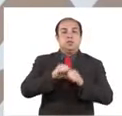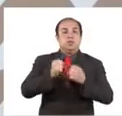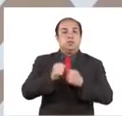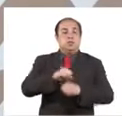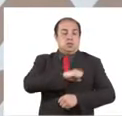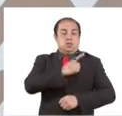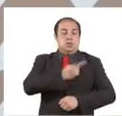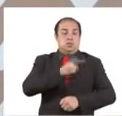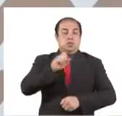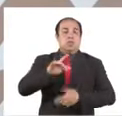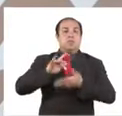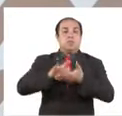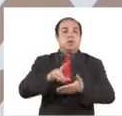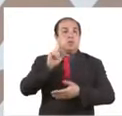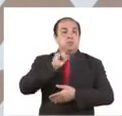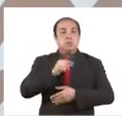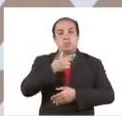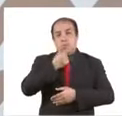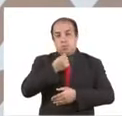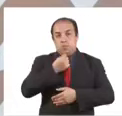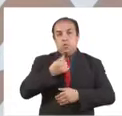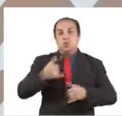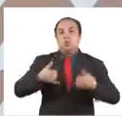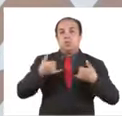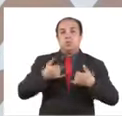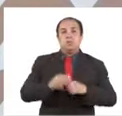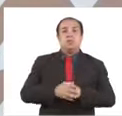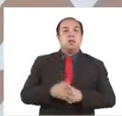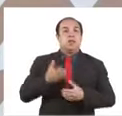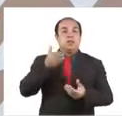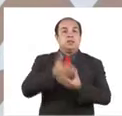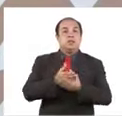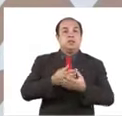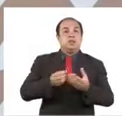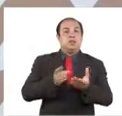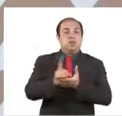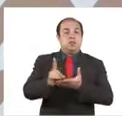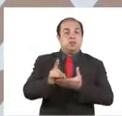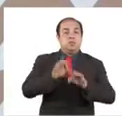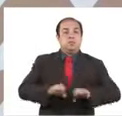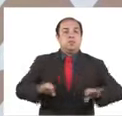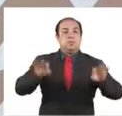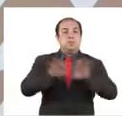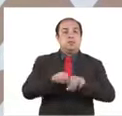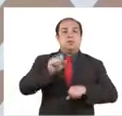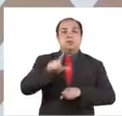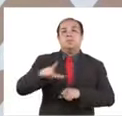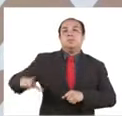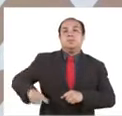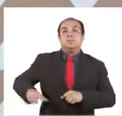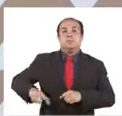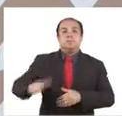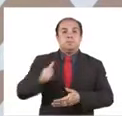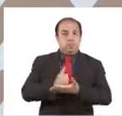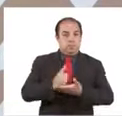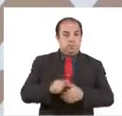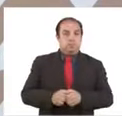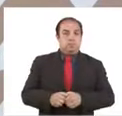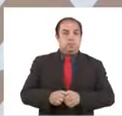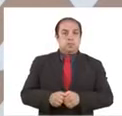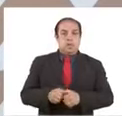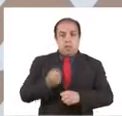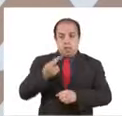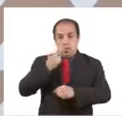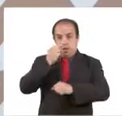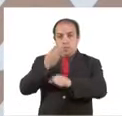oportunidades. Asimismo, el gobierno de la ciudad ha asumido la responsabilidad de atender cualquier delito o hecho